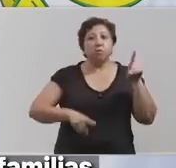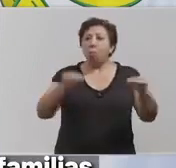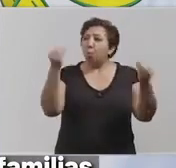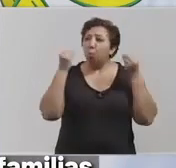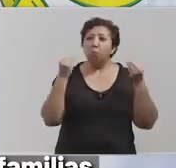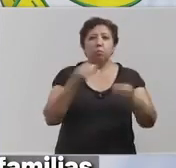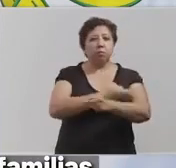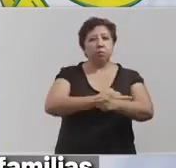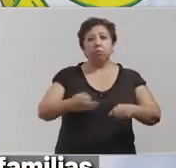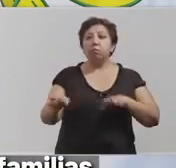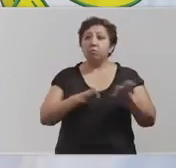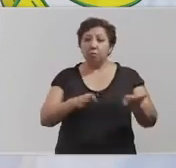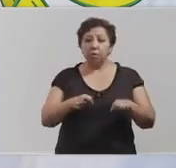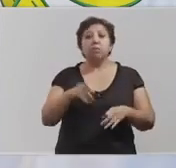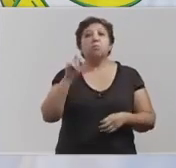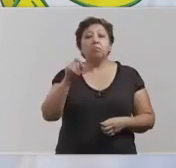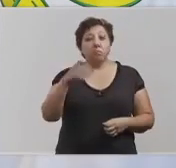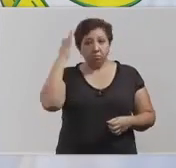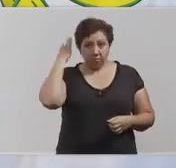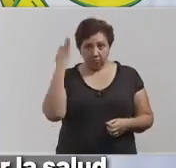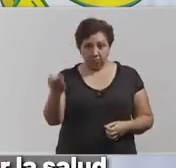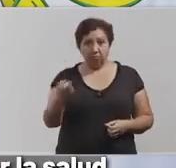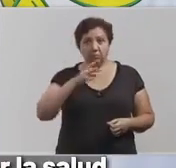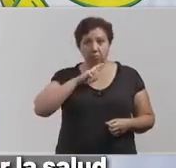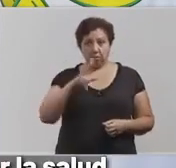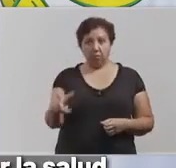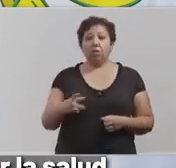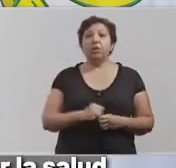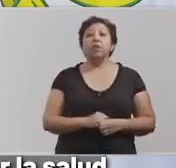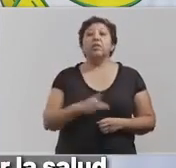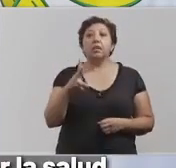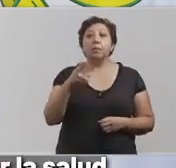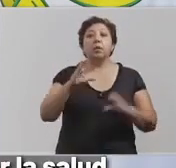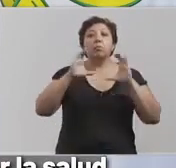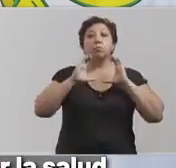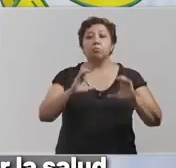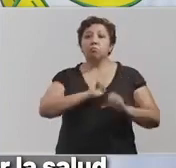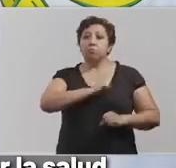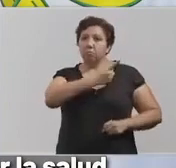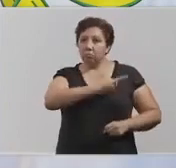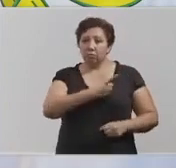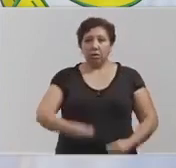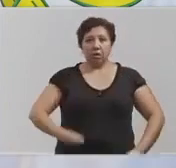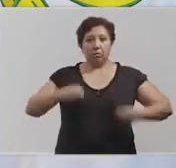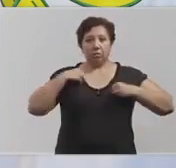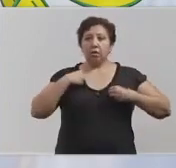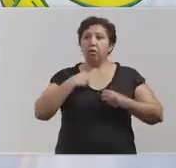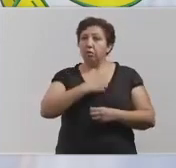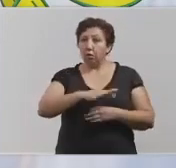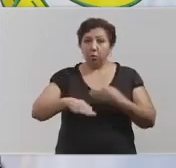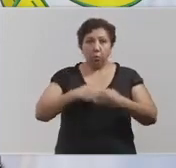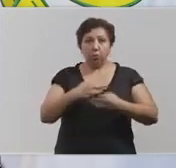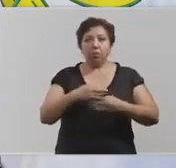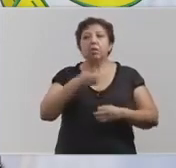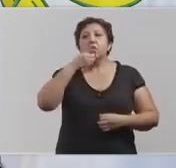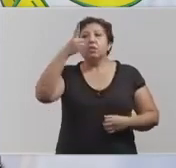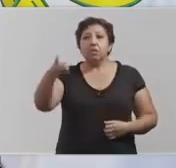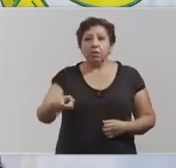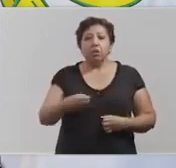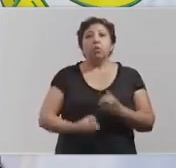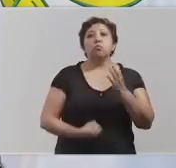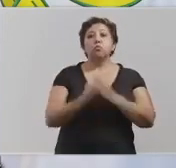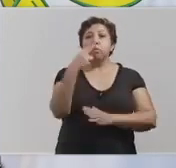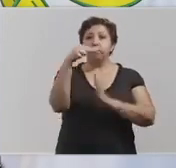el empleo de miles de familias, y al mismo tiempo reforzar las medidas tendientes a proteger la salud y la vida de todos, les